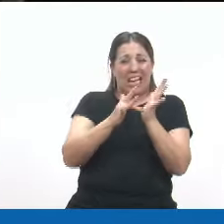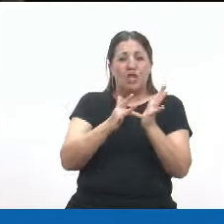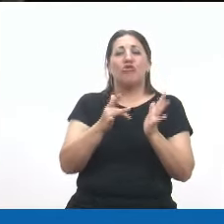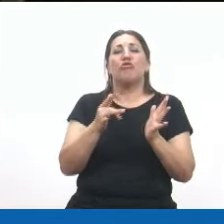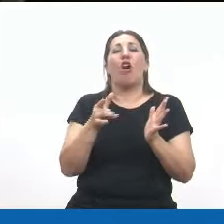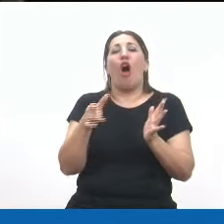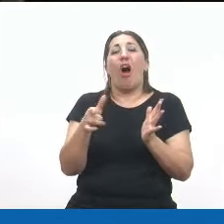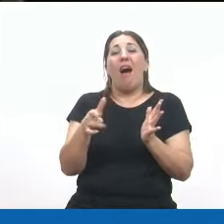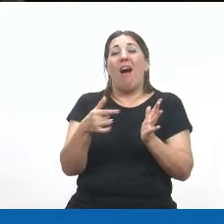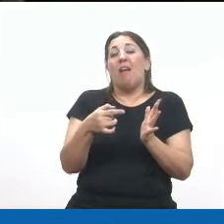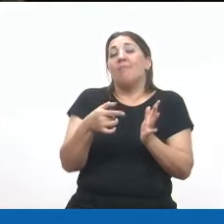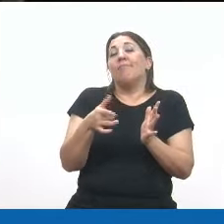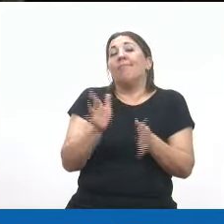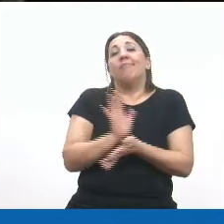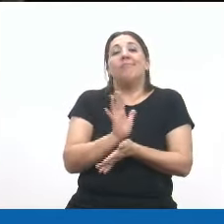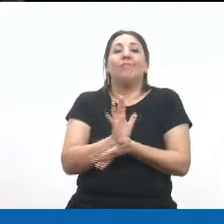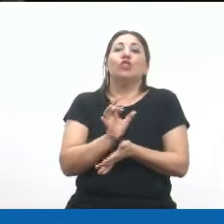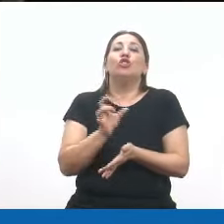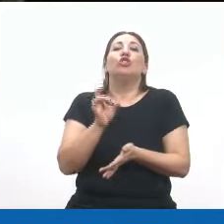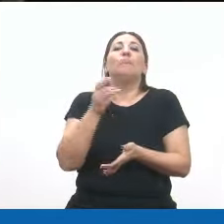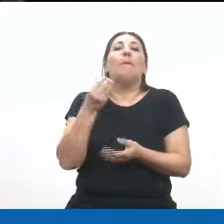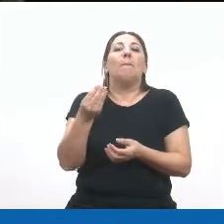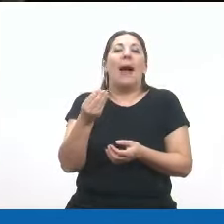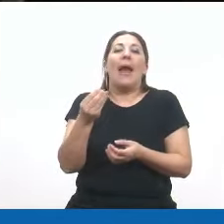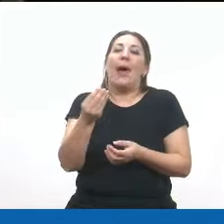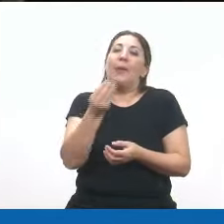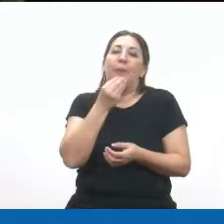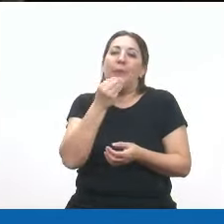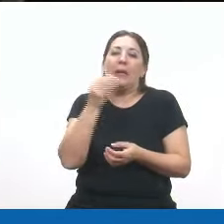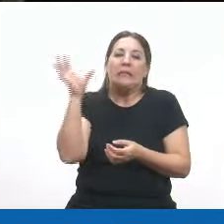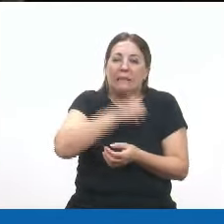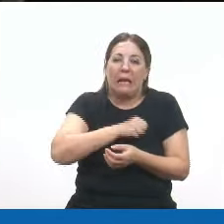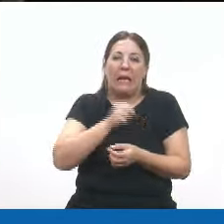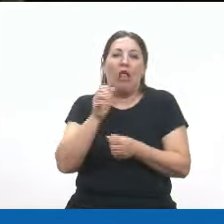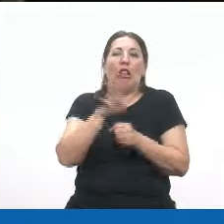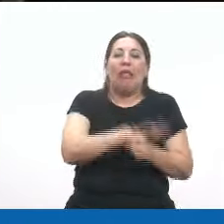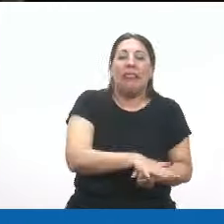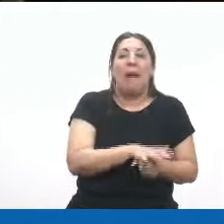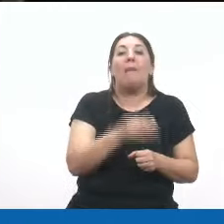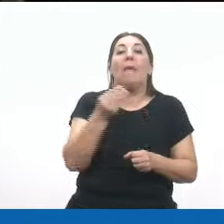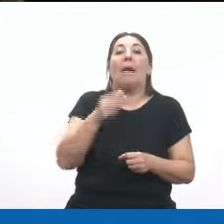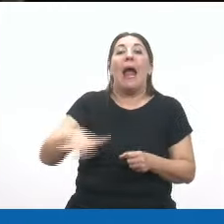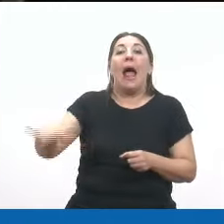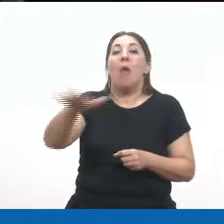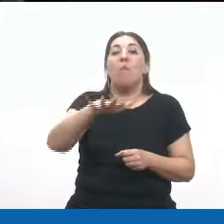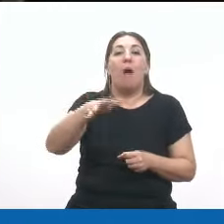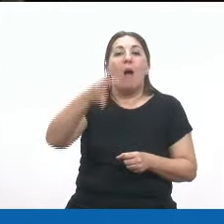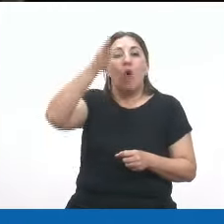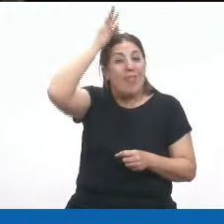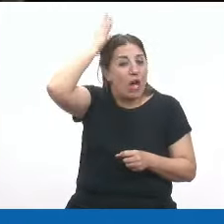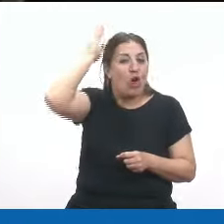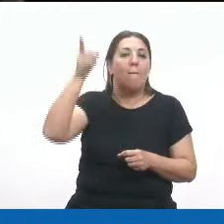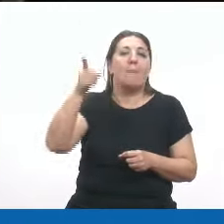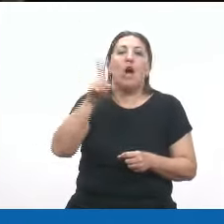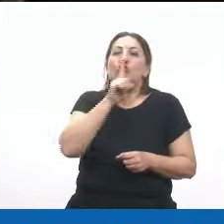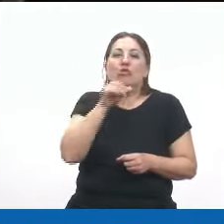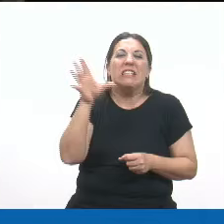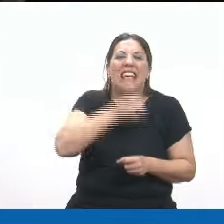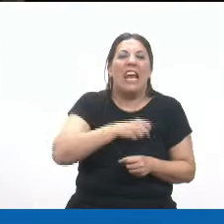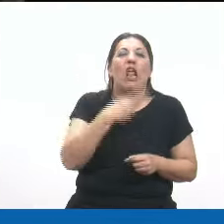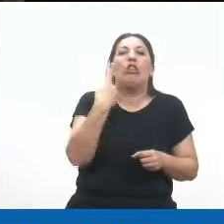eran simplemente para ocultar transgiversar o que el pueblo de Roma no supiera que se estaba